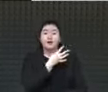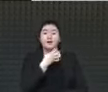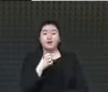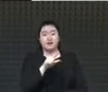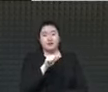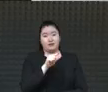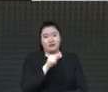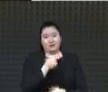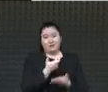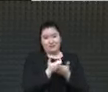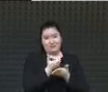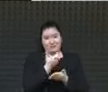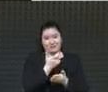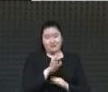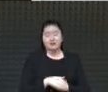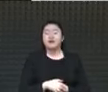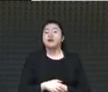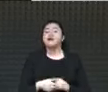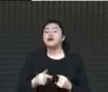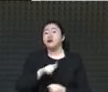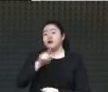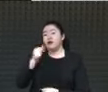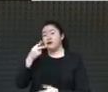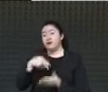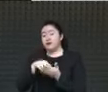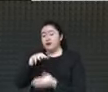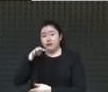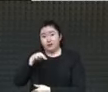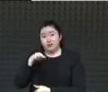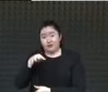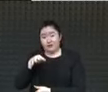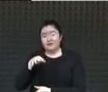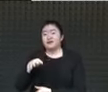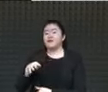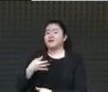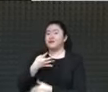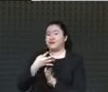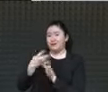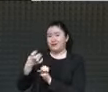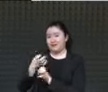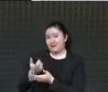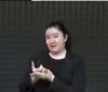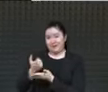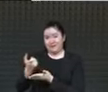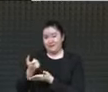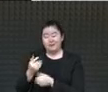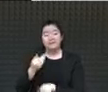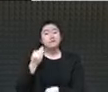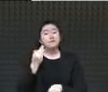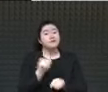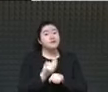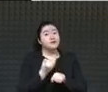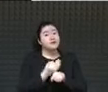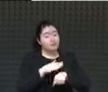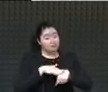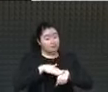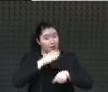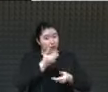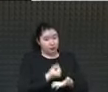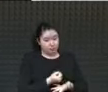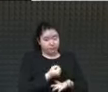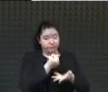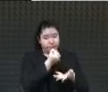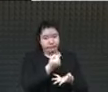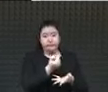2019 900 pesos. En este año tendremos un aumento, de manera que en preescolar se